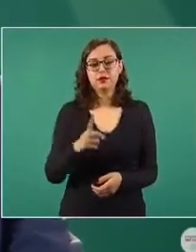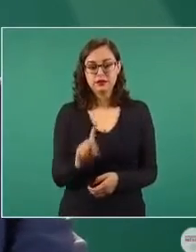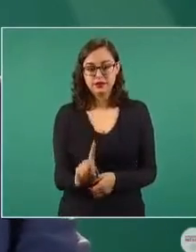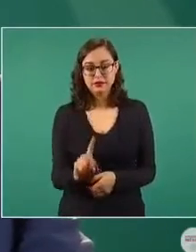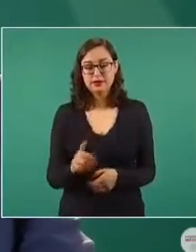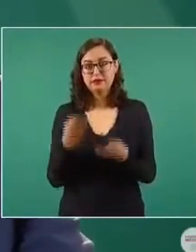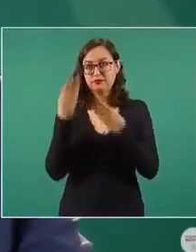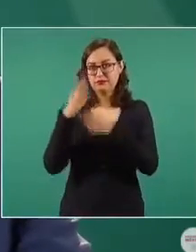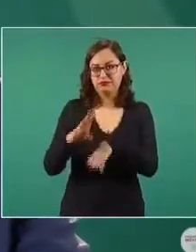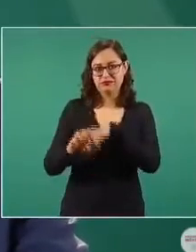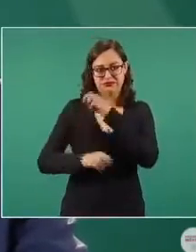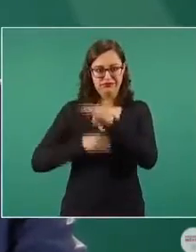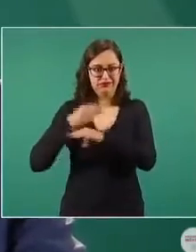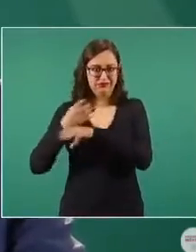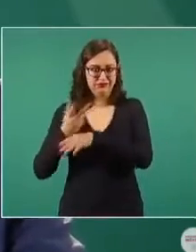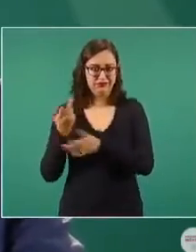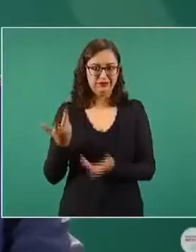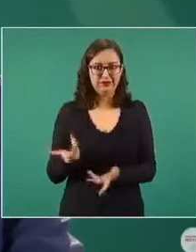Estoy